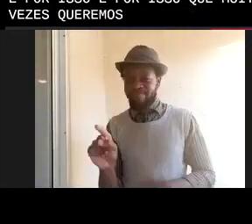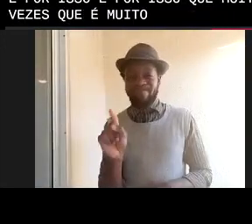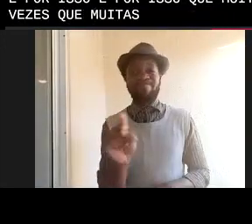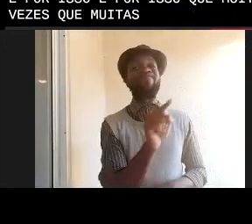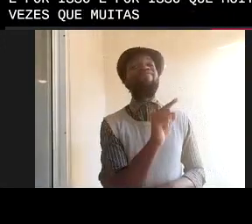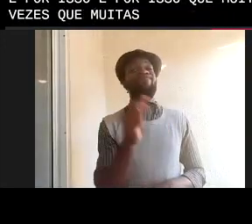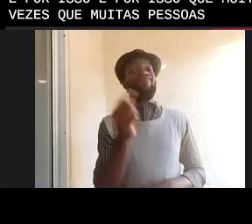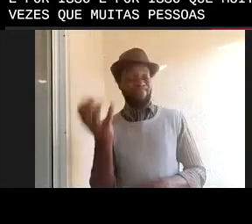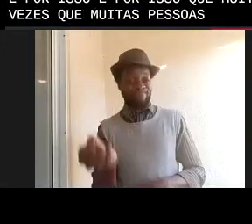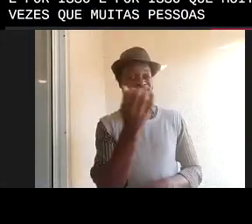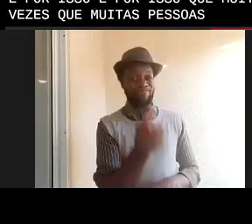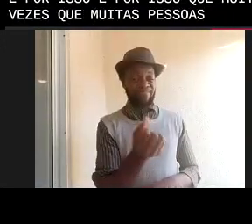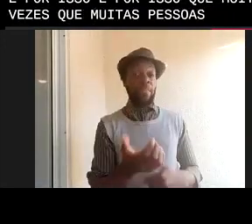personas